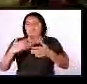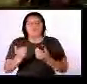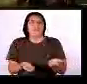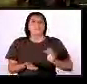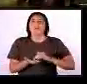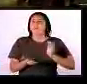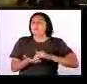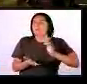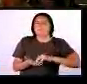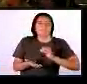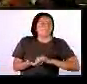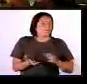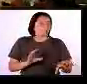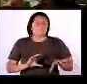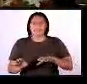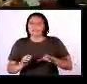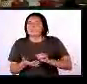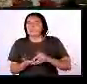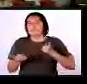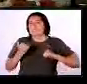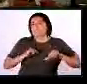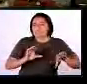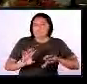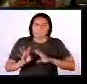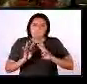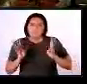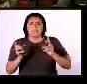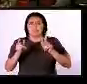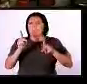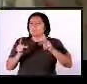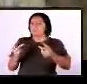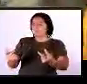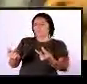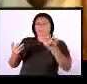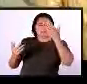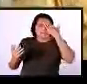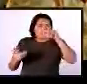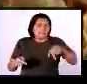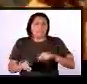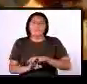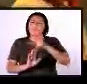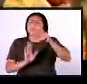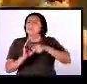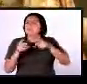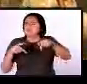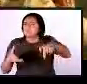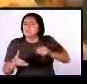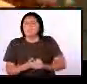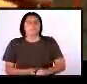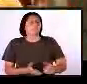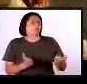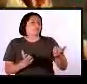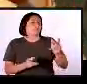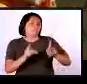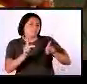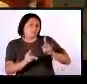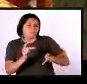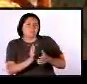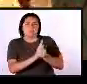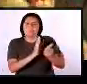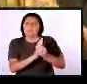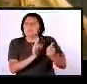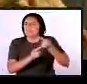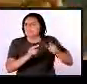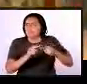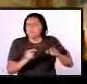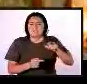dando más obras, de que el público se entere de este proyecto que está hecho para los chicos con habilidades diferentes y